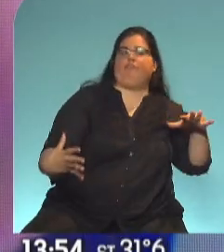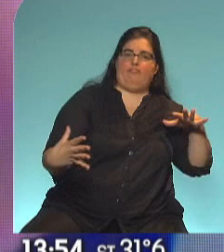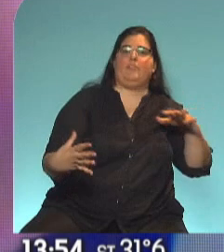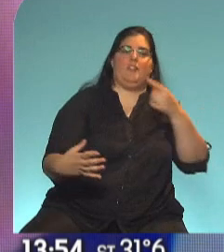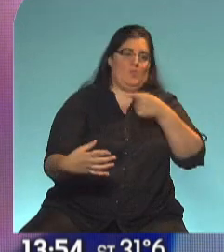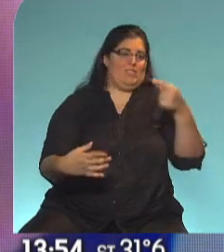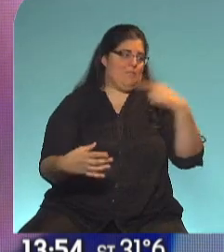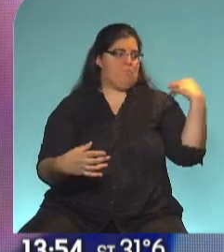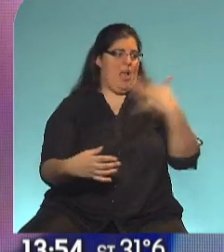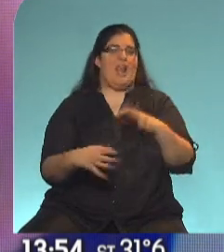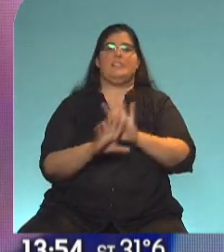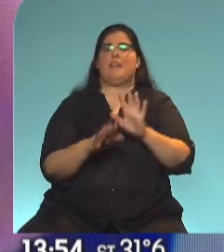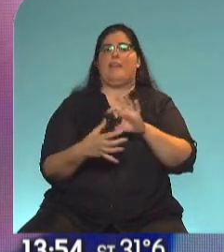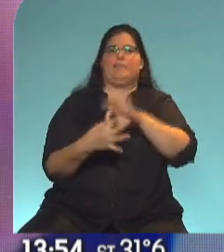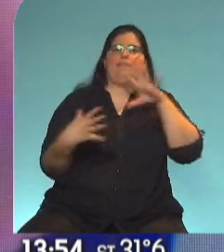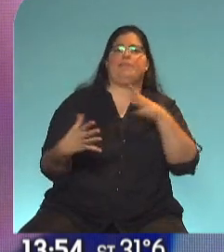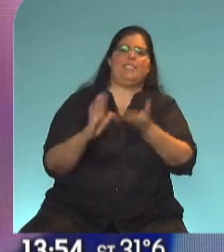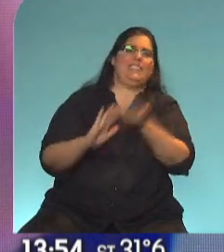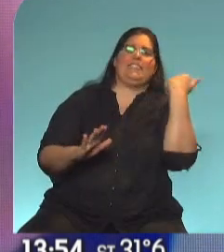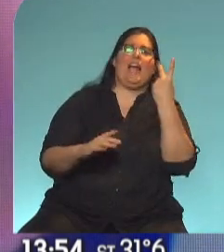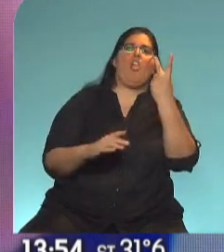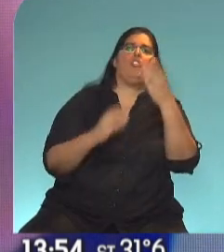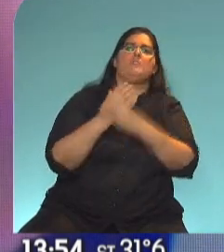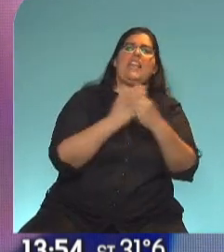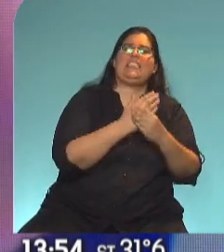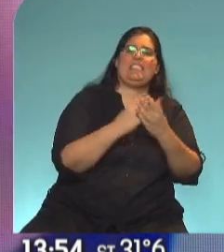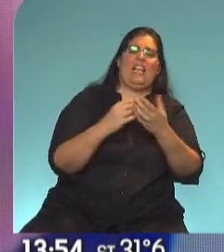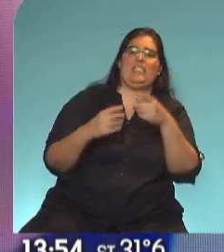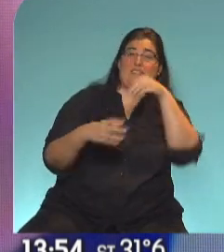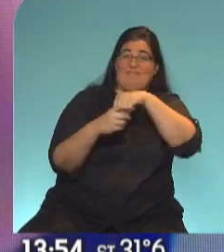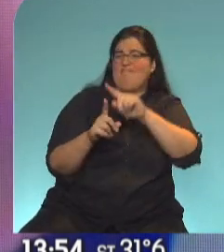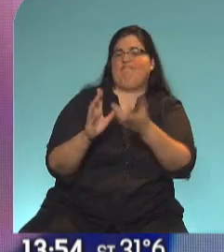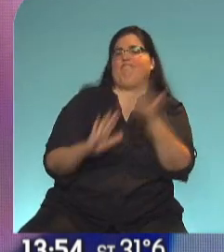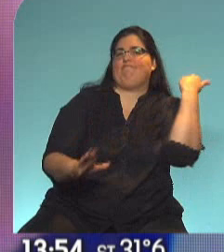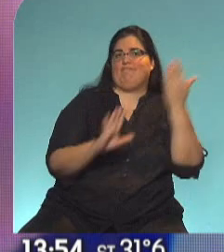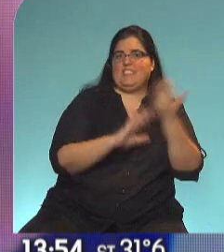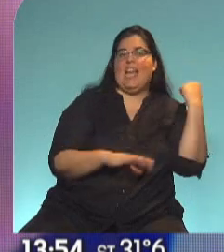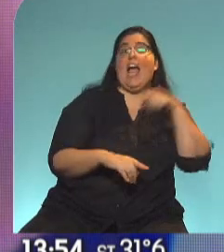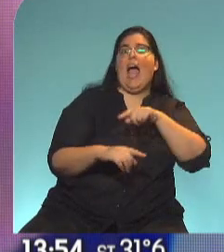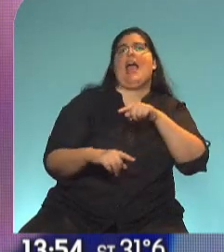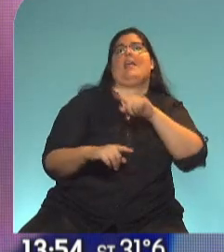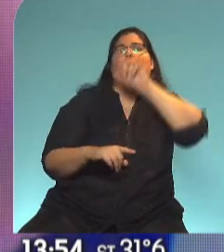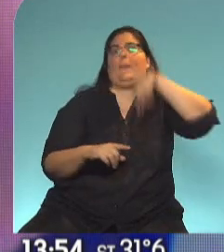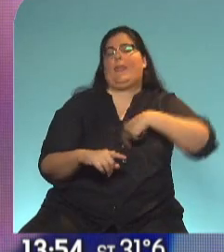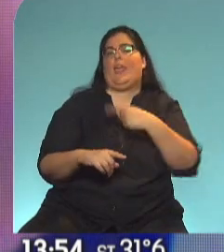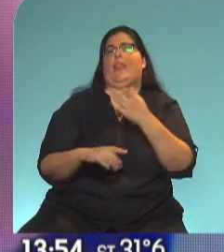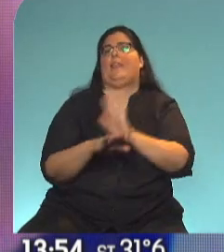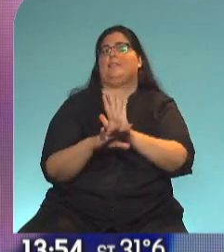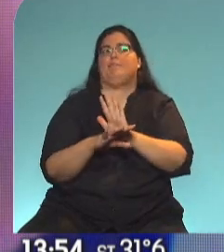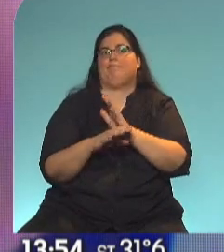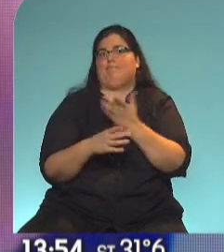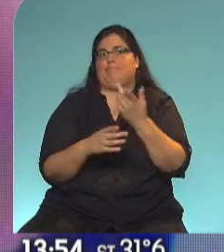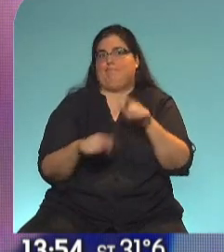donde quitó esas dos ministras que formaban parte de esa coalición de gobierno, y ahí es donde empezamos a hablar de esta clara